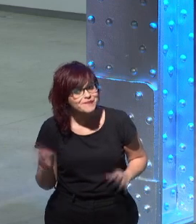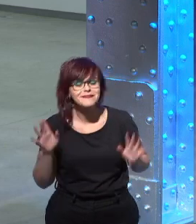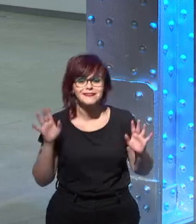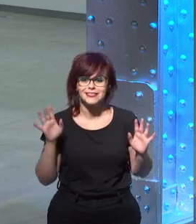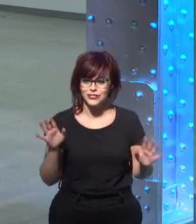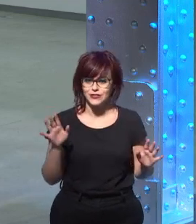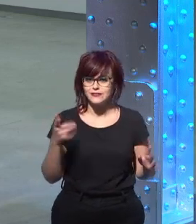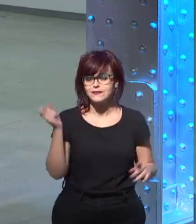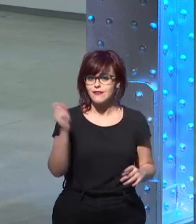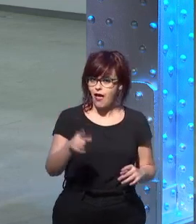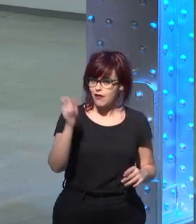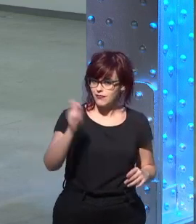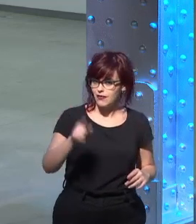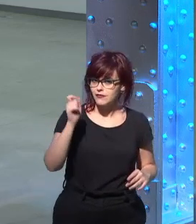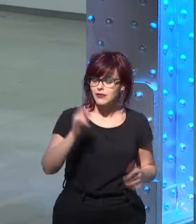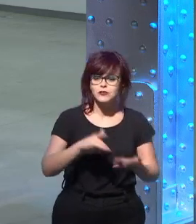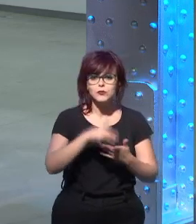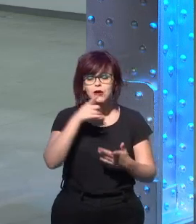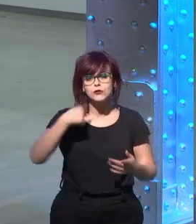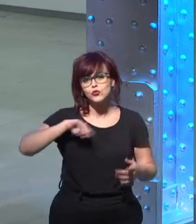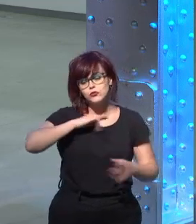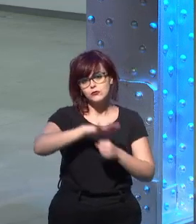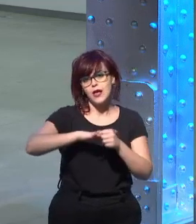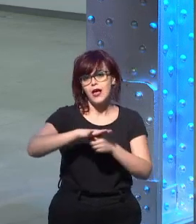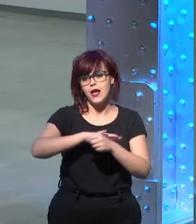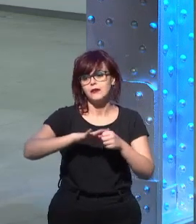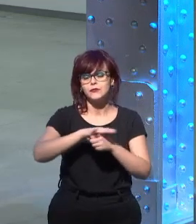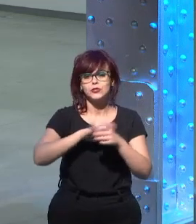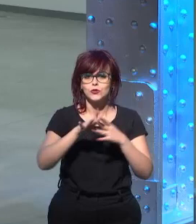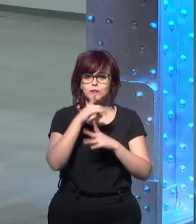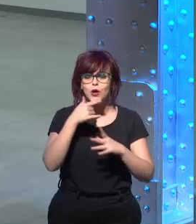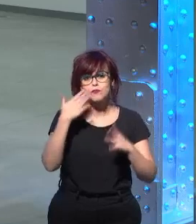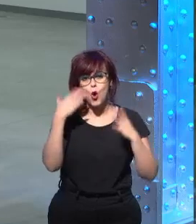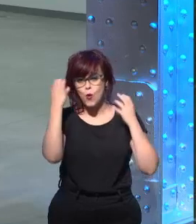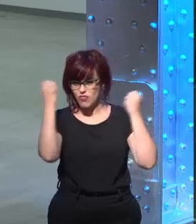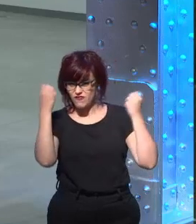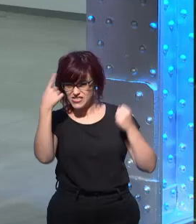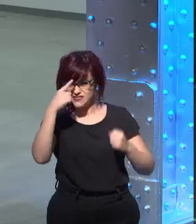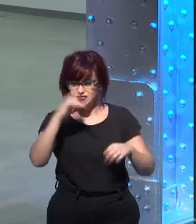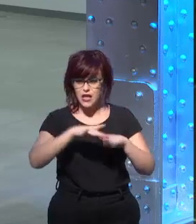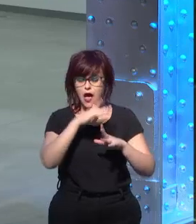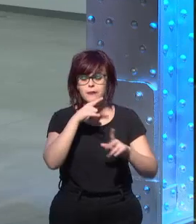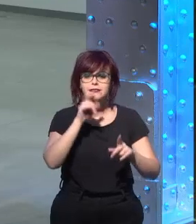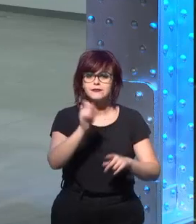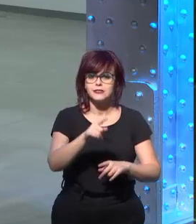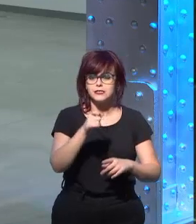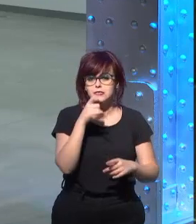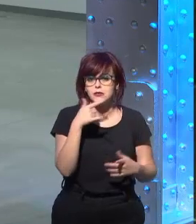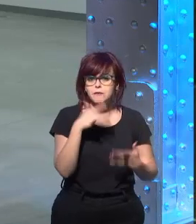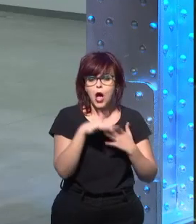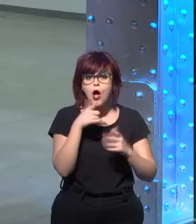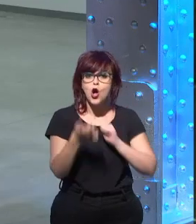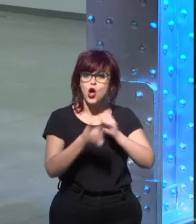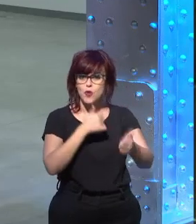Bueno, pues es más frecuente, y nuestro ponente de la Guardia Civil sabe que sí es más frecuente de lo normal que no tengamos